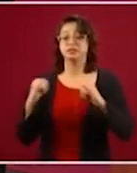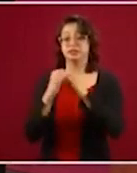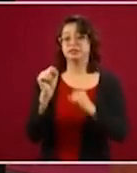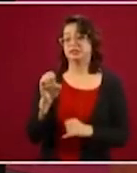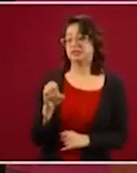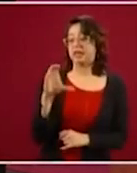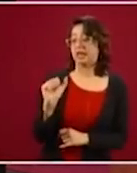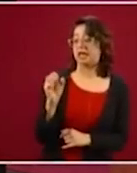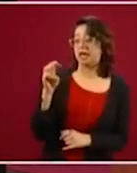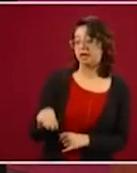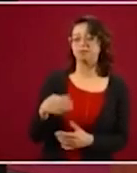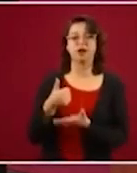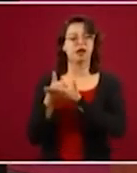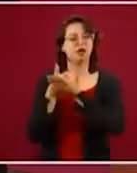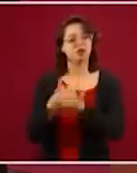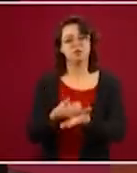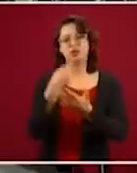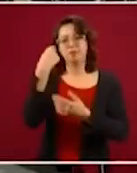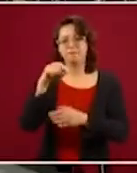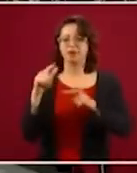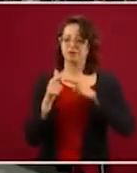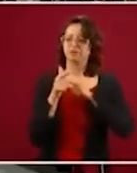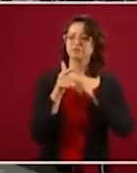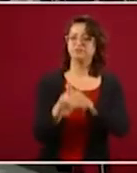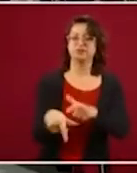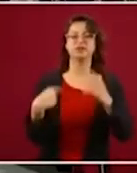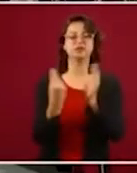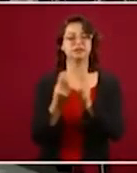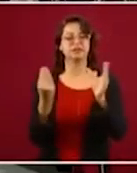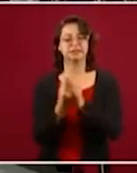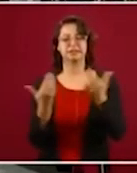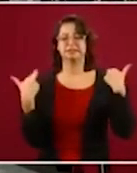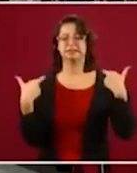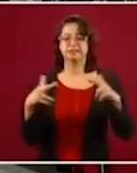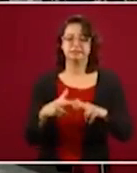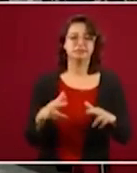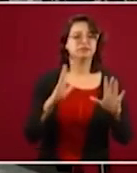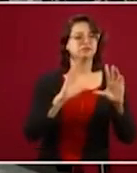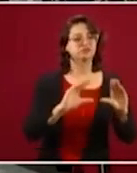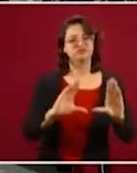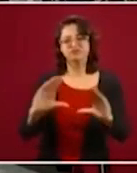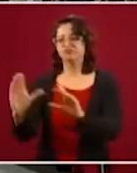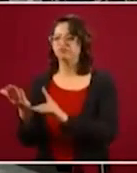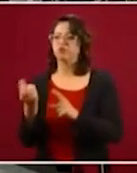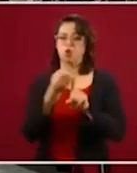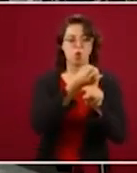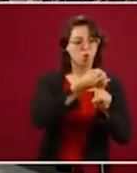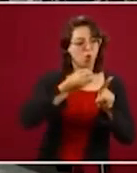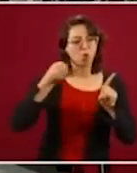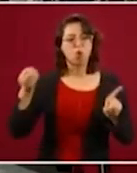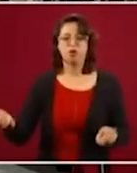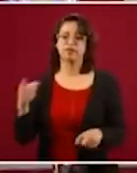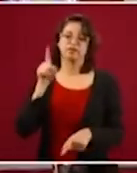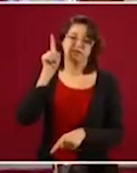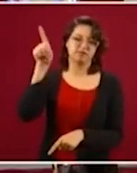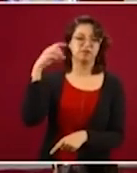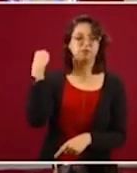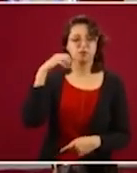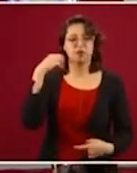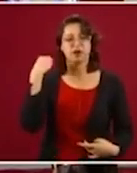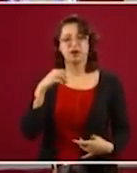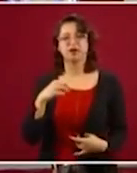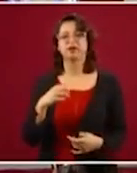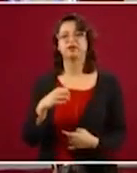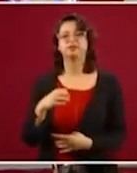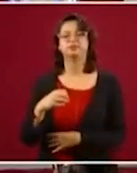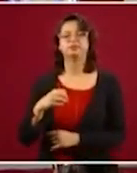que nos ayudará a dar continuidad y orden a todo este trabajo dentro del estado de oaxaca la